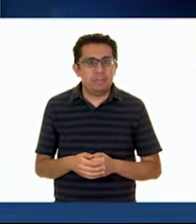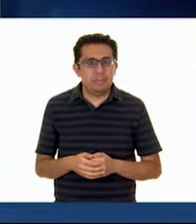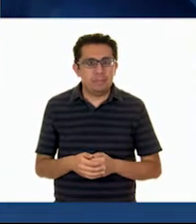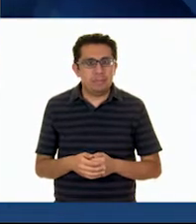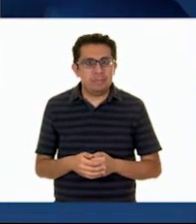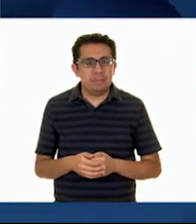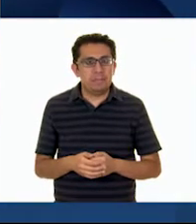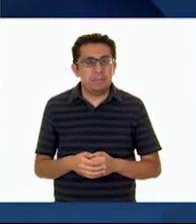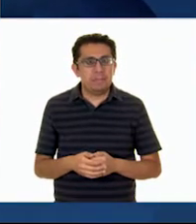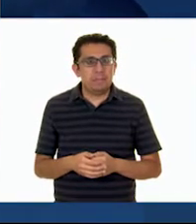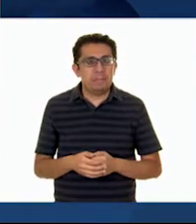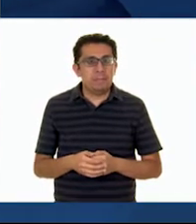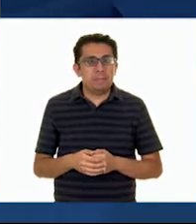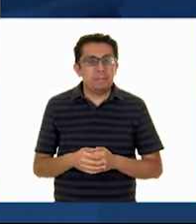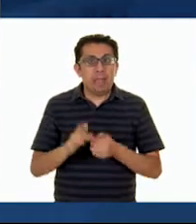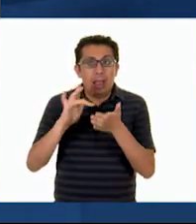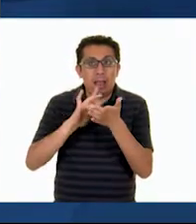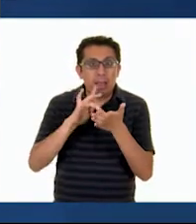¡Gracias!